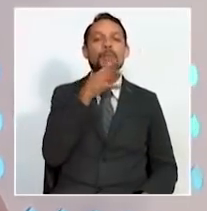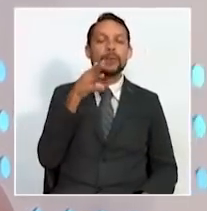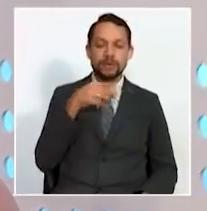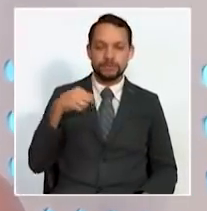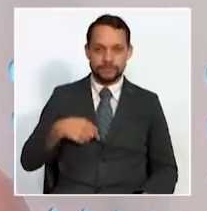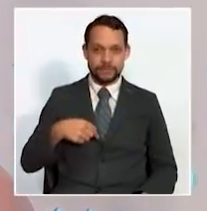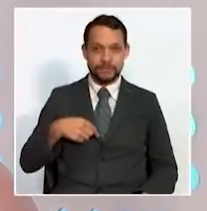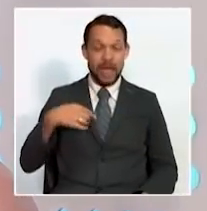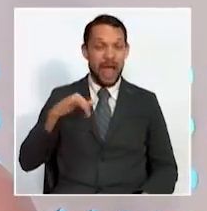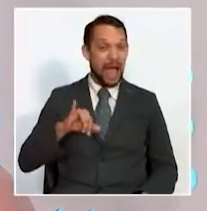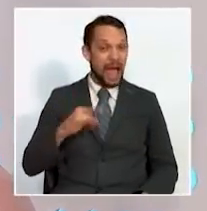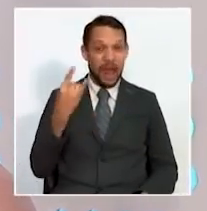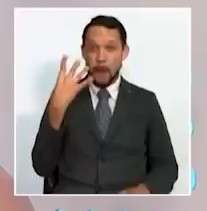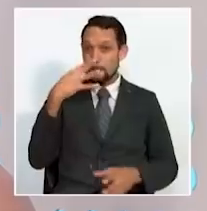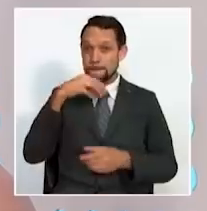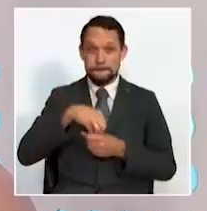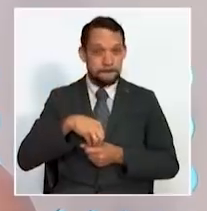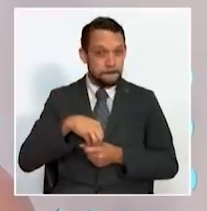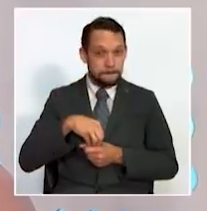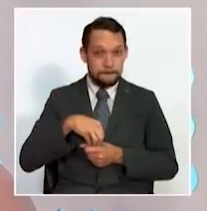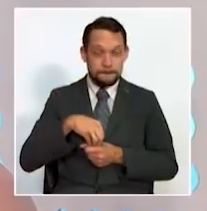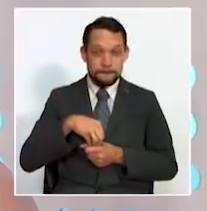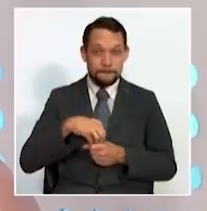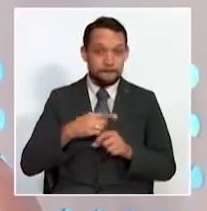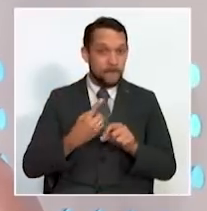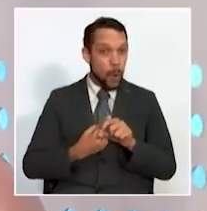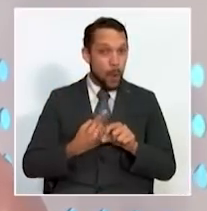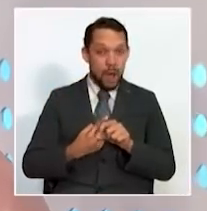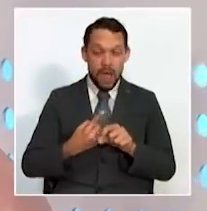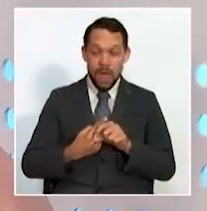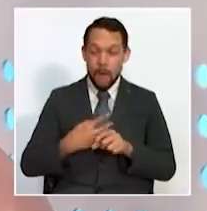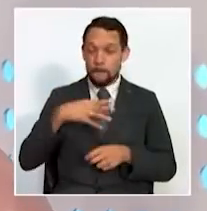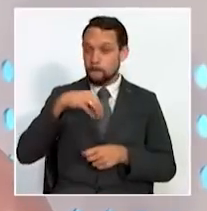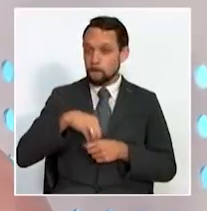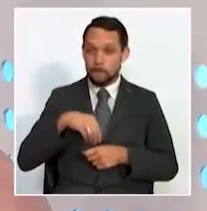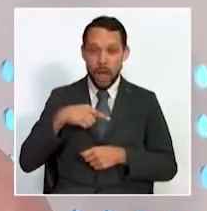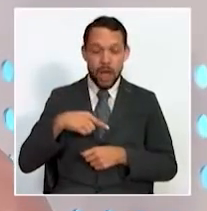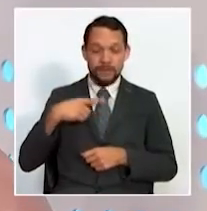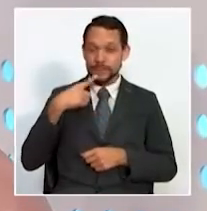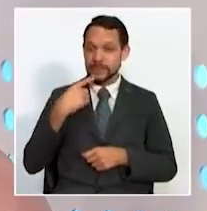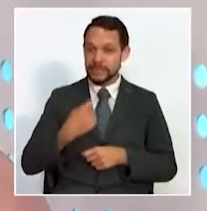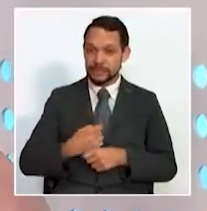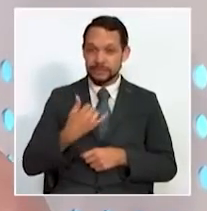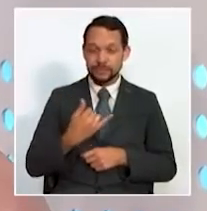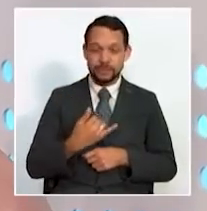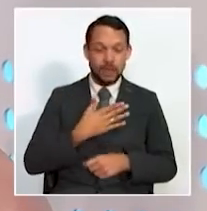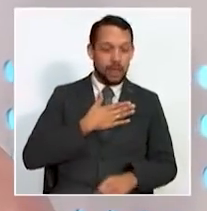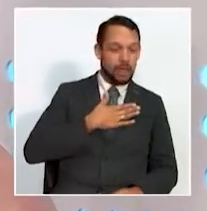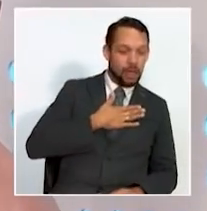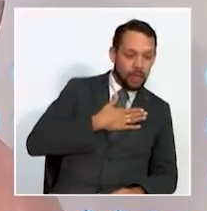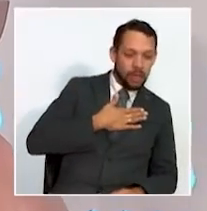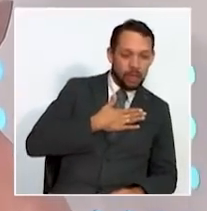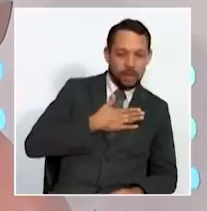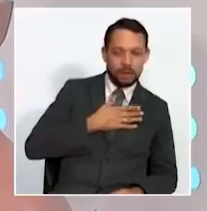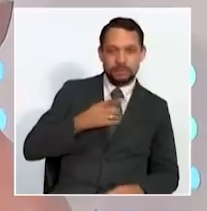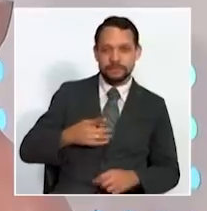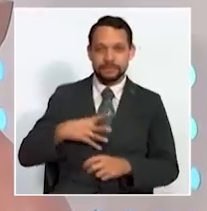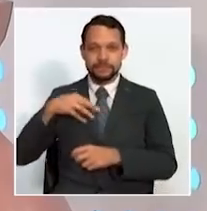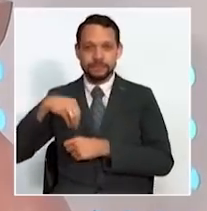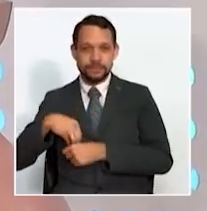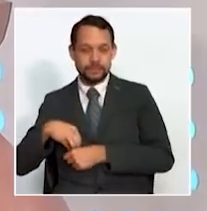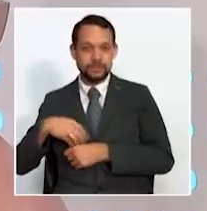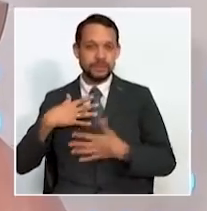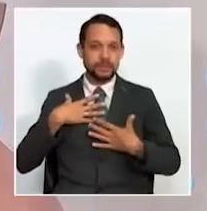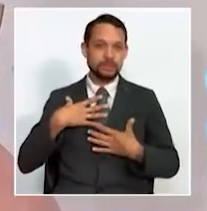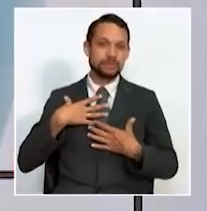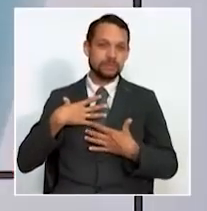que es una de las cosas que lleva el paciente con asma o el paciente que tiene una enfermedad pulmonar obstructiva crónica, es que